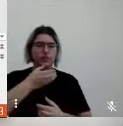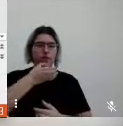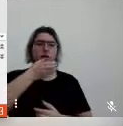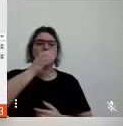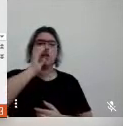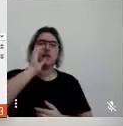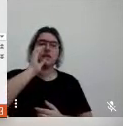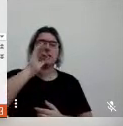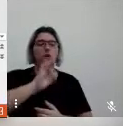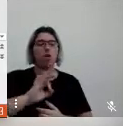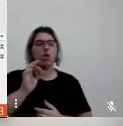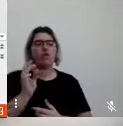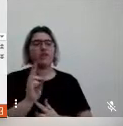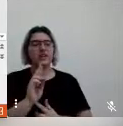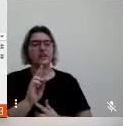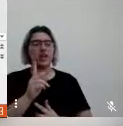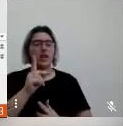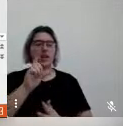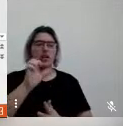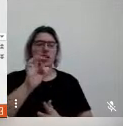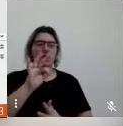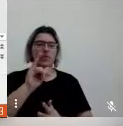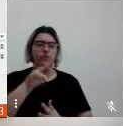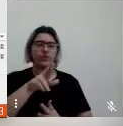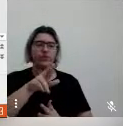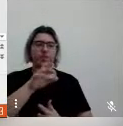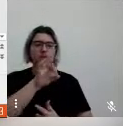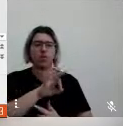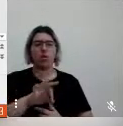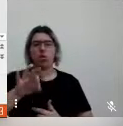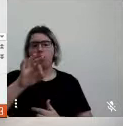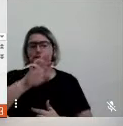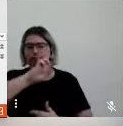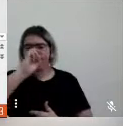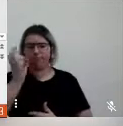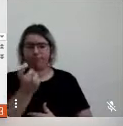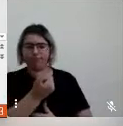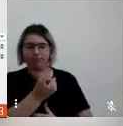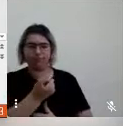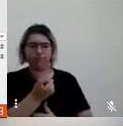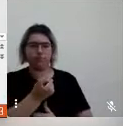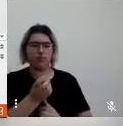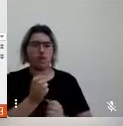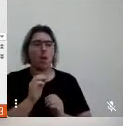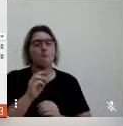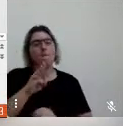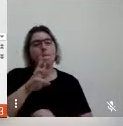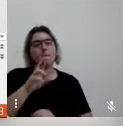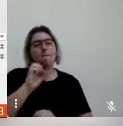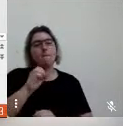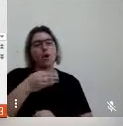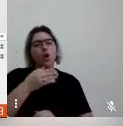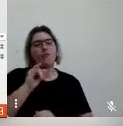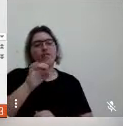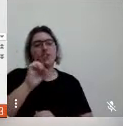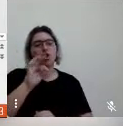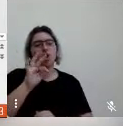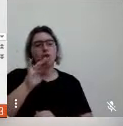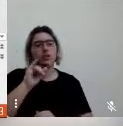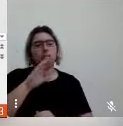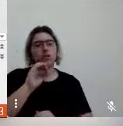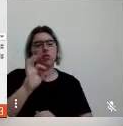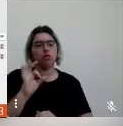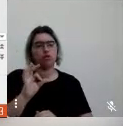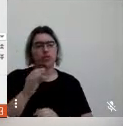vegetal, o kéfir, o kombucha, todo lo que son probióticos también, empezar el desayuno bien,